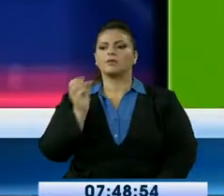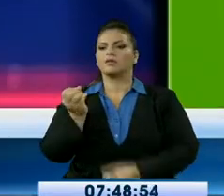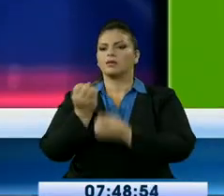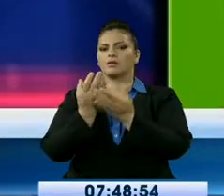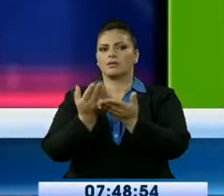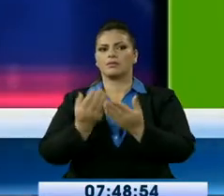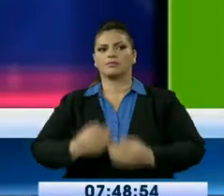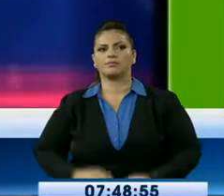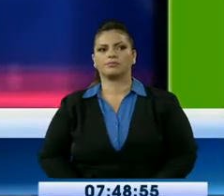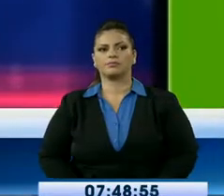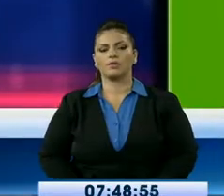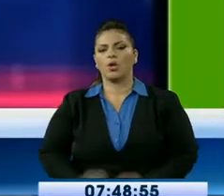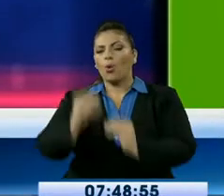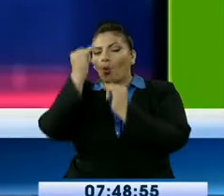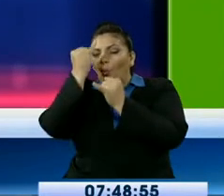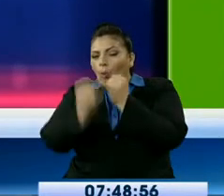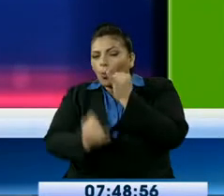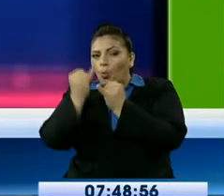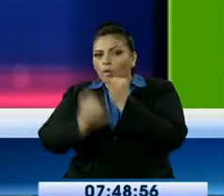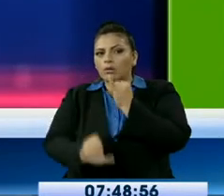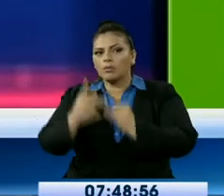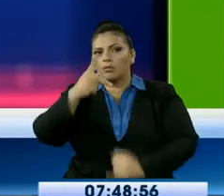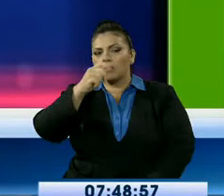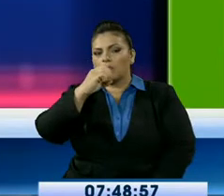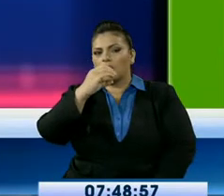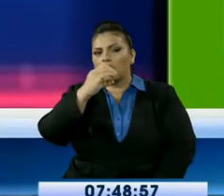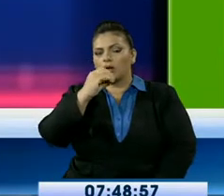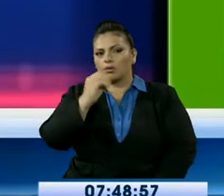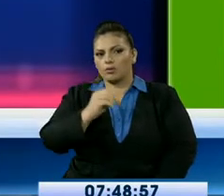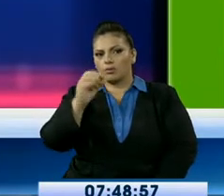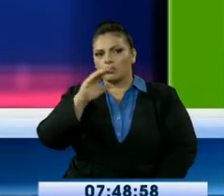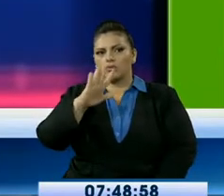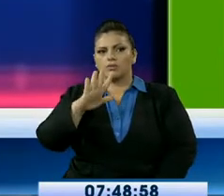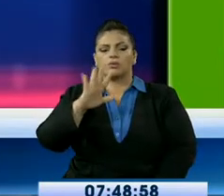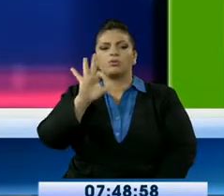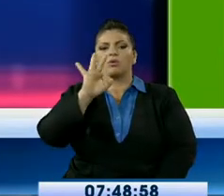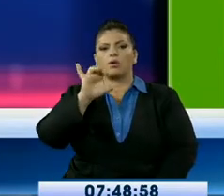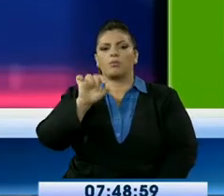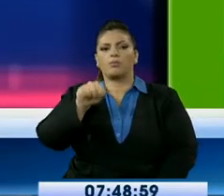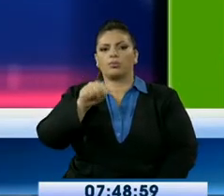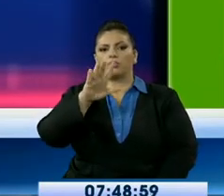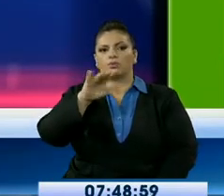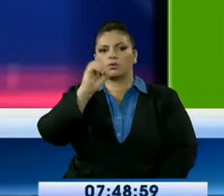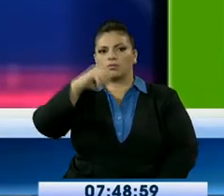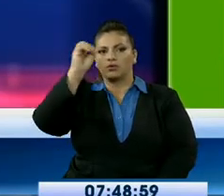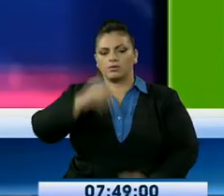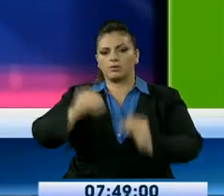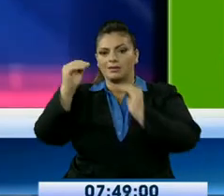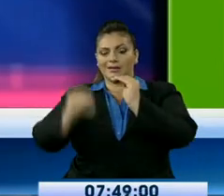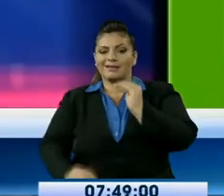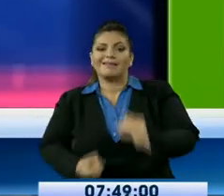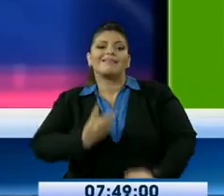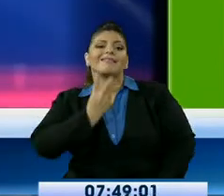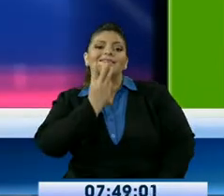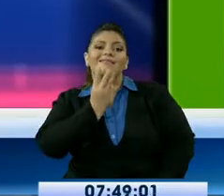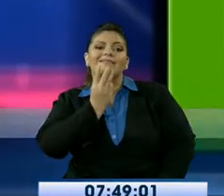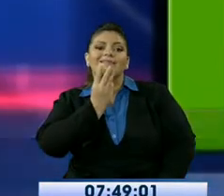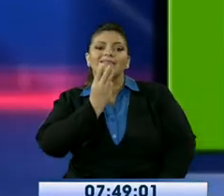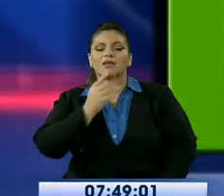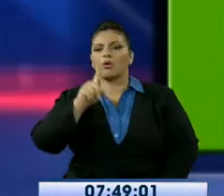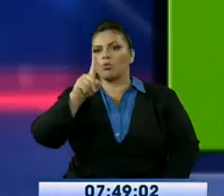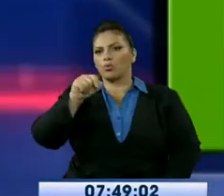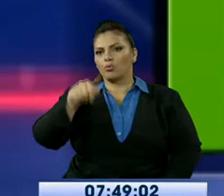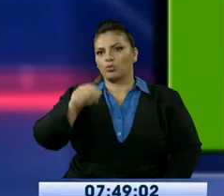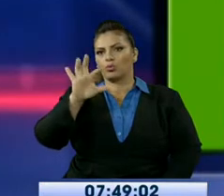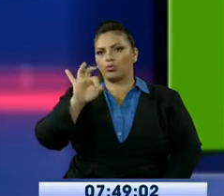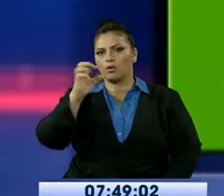Paco Moncayo del Acuerdo Nacional por el Cambio llega al 9.5% de la intención de voto, Dalo Bucarán con el